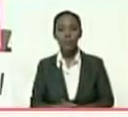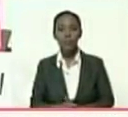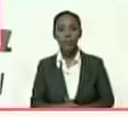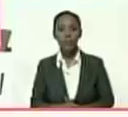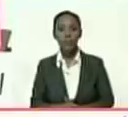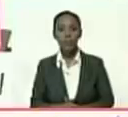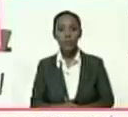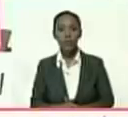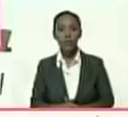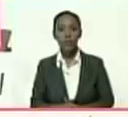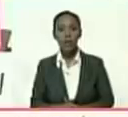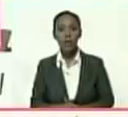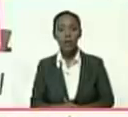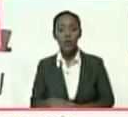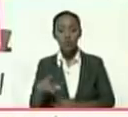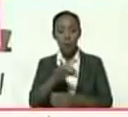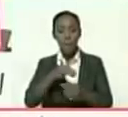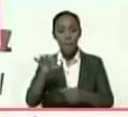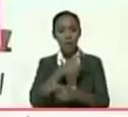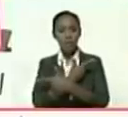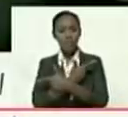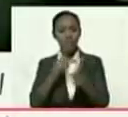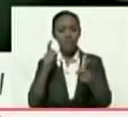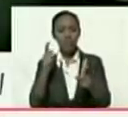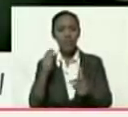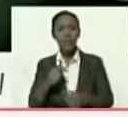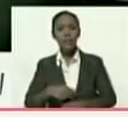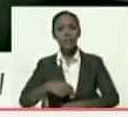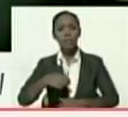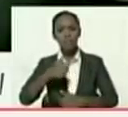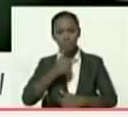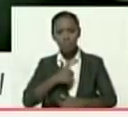Y levanta su espíritu de libertad